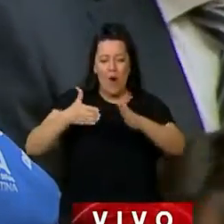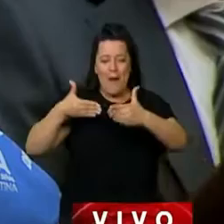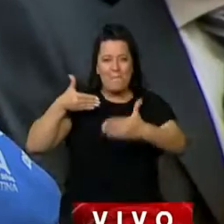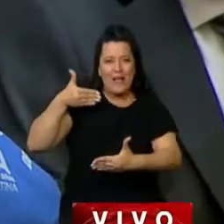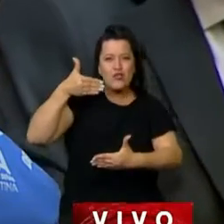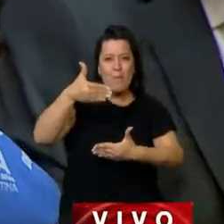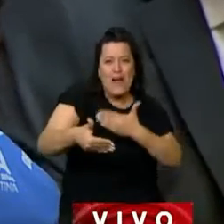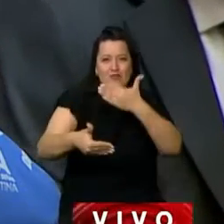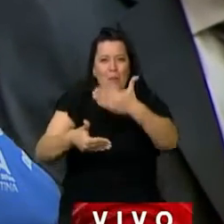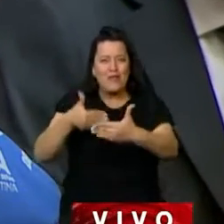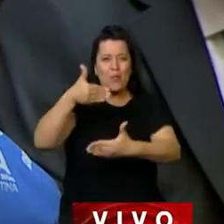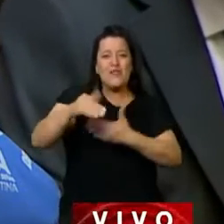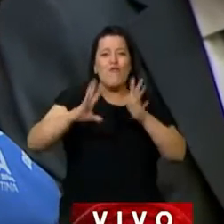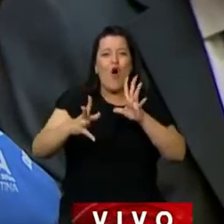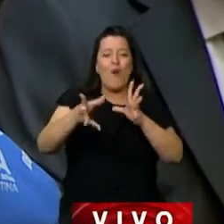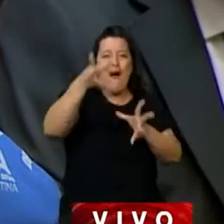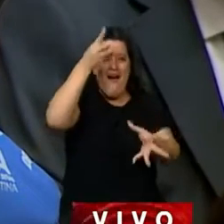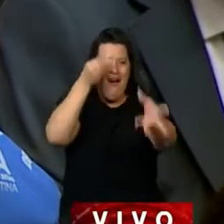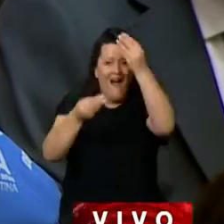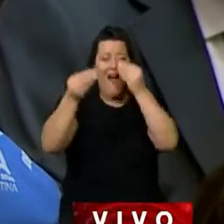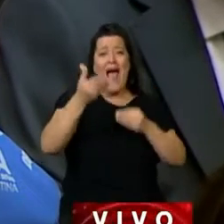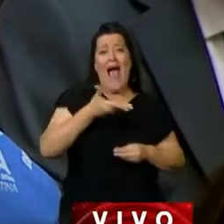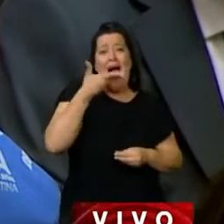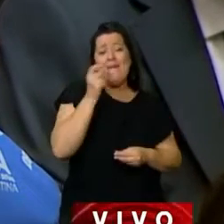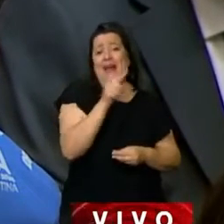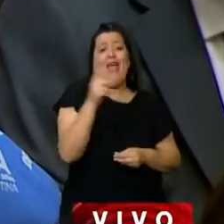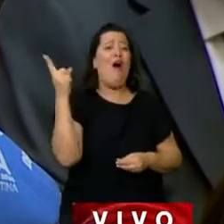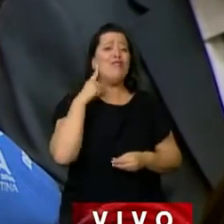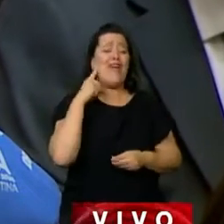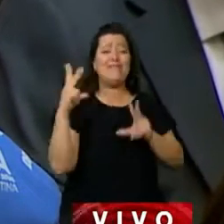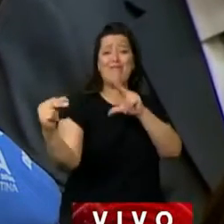que tiene la posibilidad de adquirir el habla propia de los seres humanos.